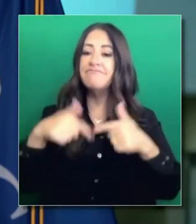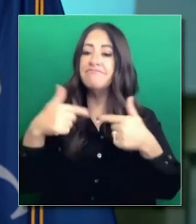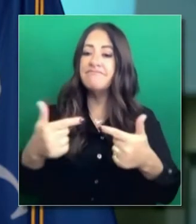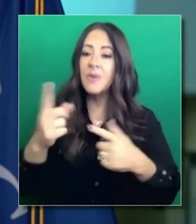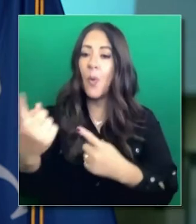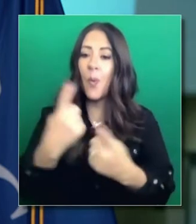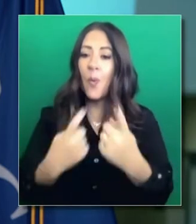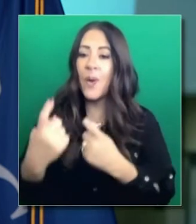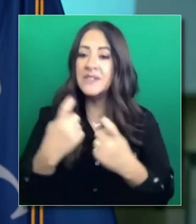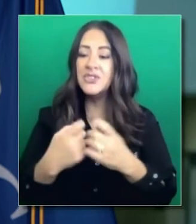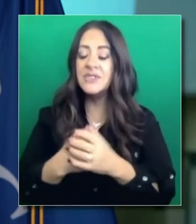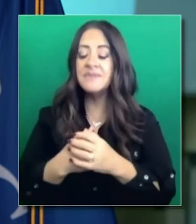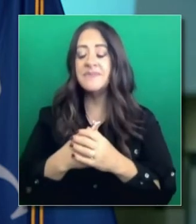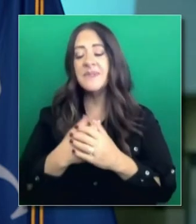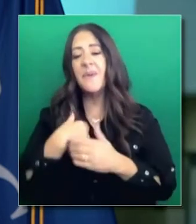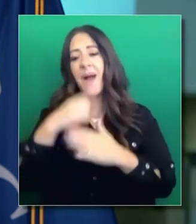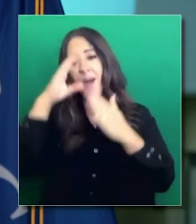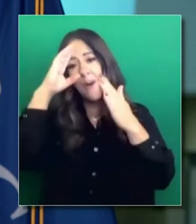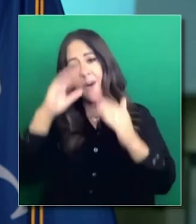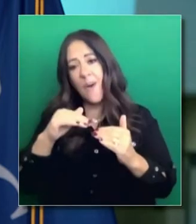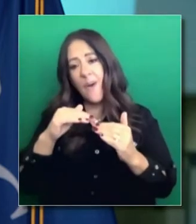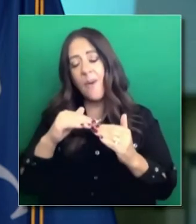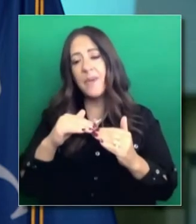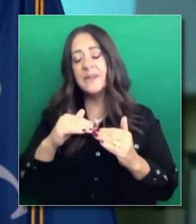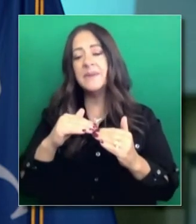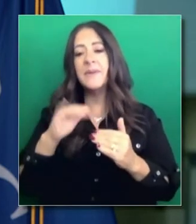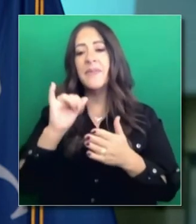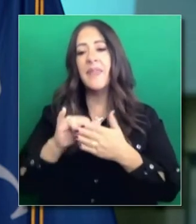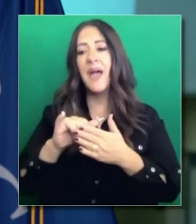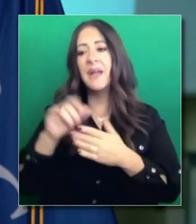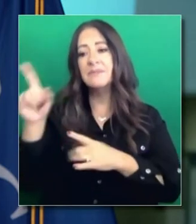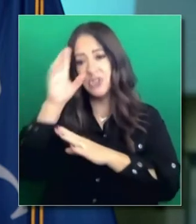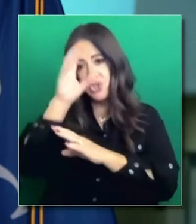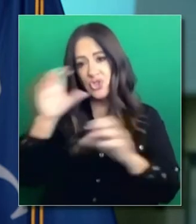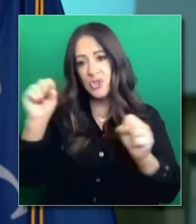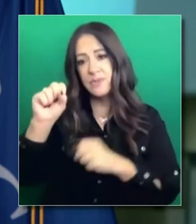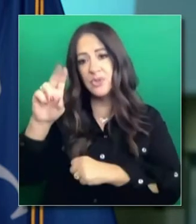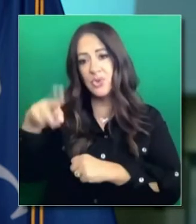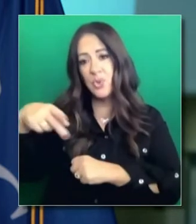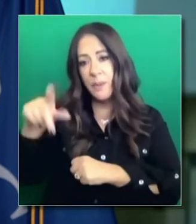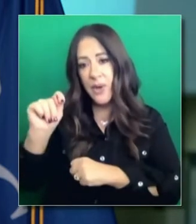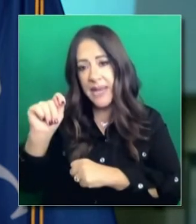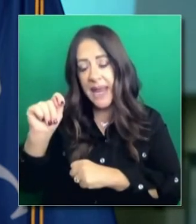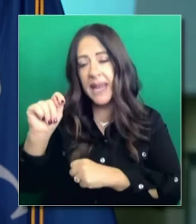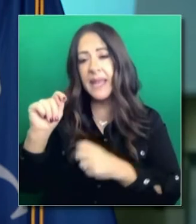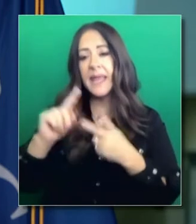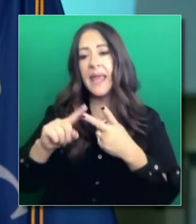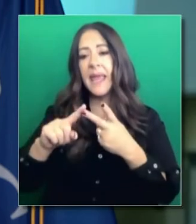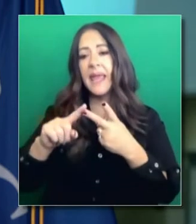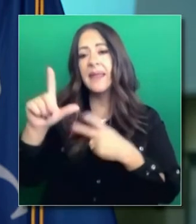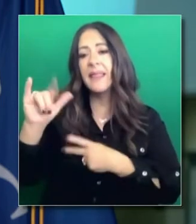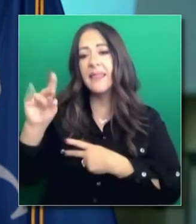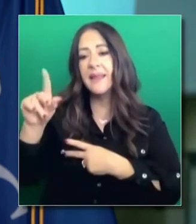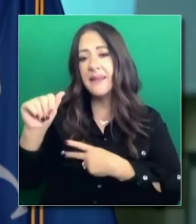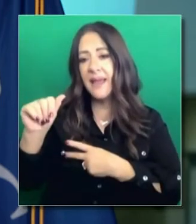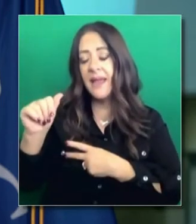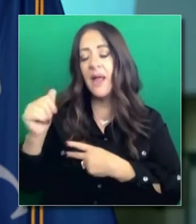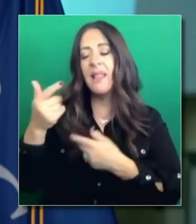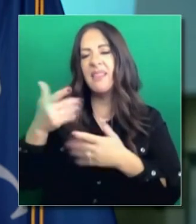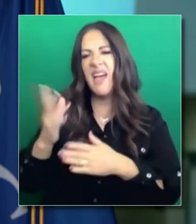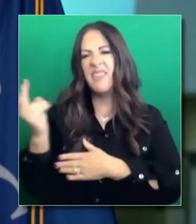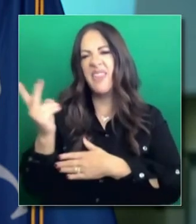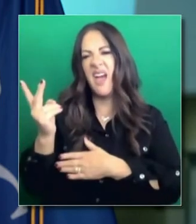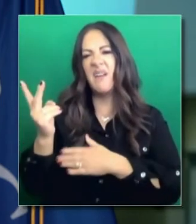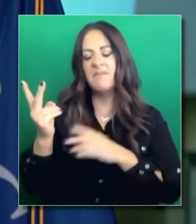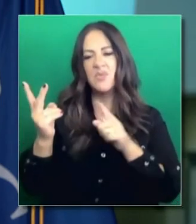eso contestaré sus preguntas en cuanto al superintendente Linda y su equipo. Tal vez podamos concentrarnos en las preguntas de las